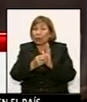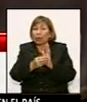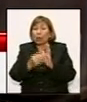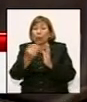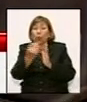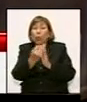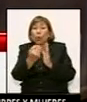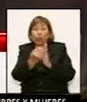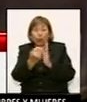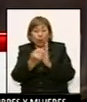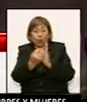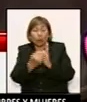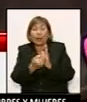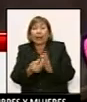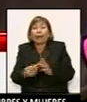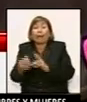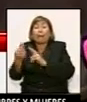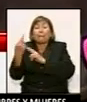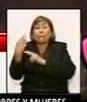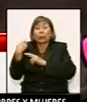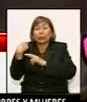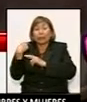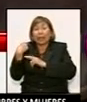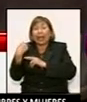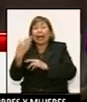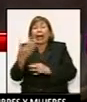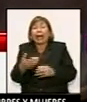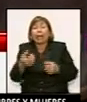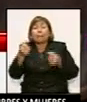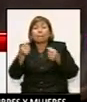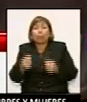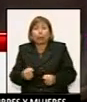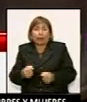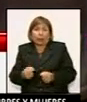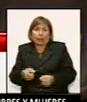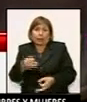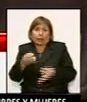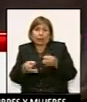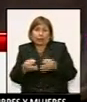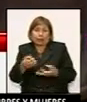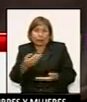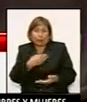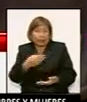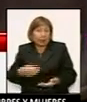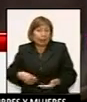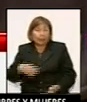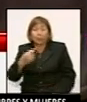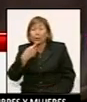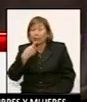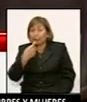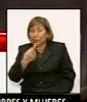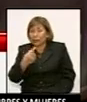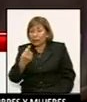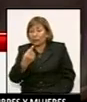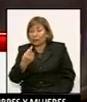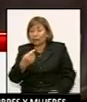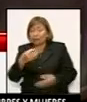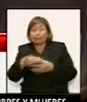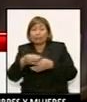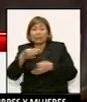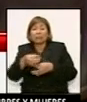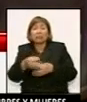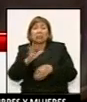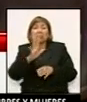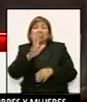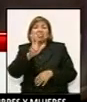cronograma y responsabilidades, trasladando la responsabilidad al Poder Ejecutivo. Solo se menciona que dentro de un plazo de 30